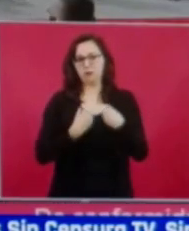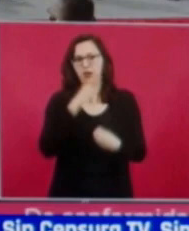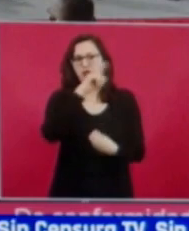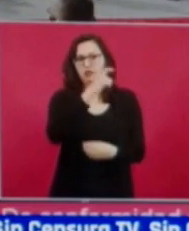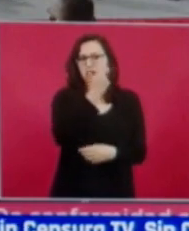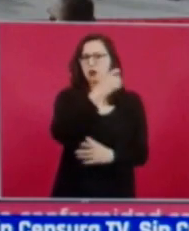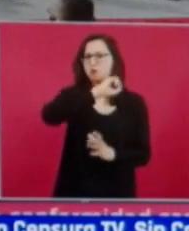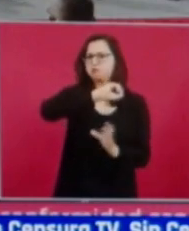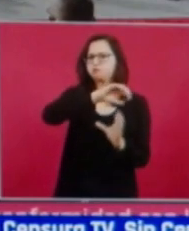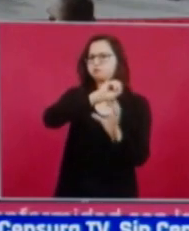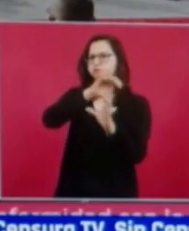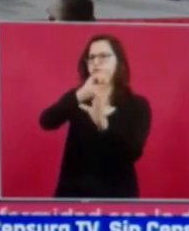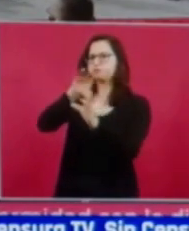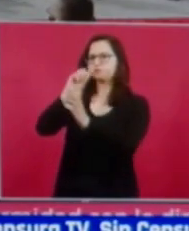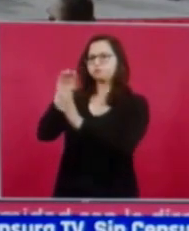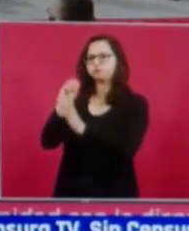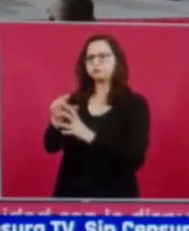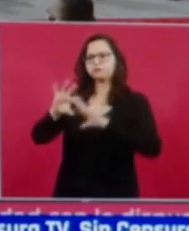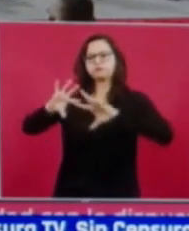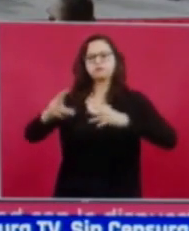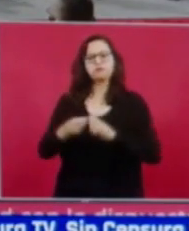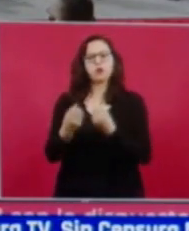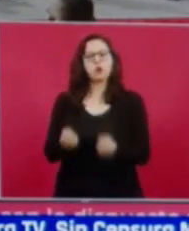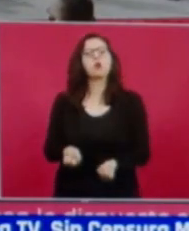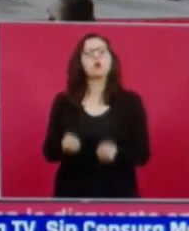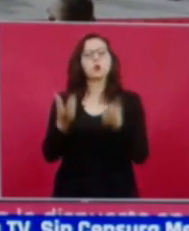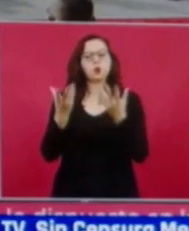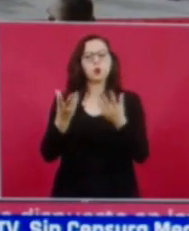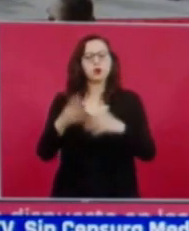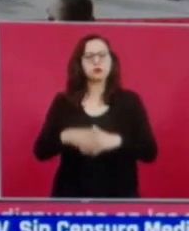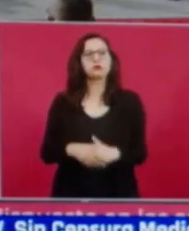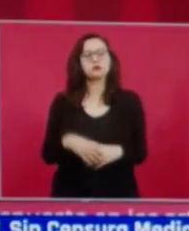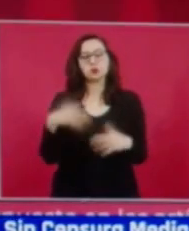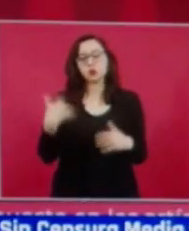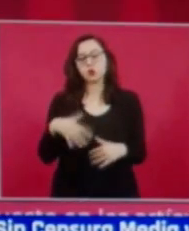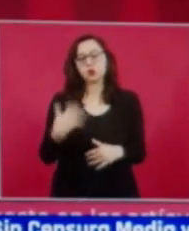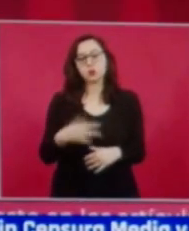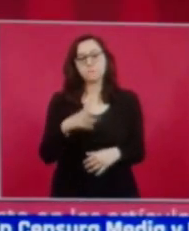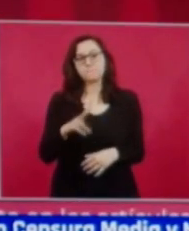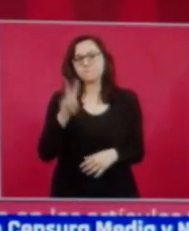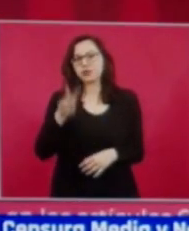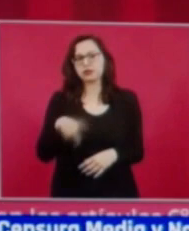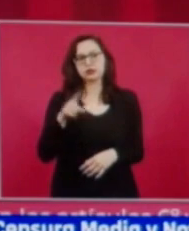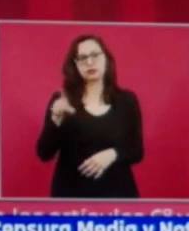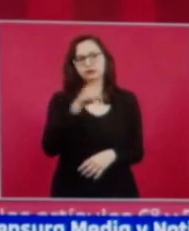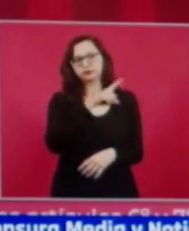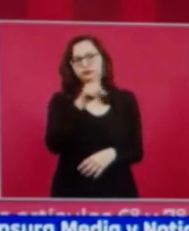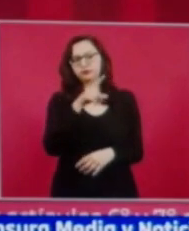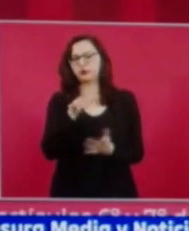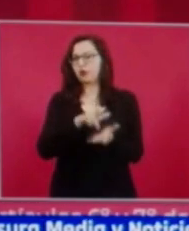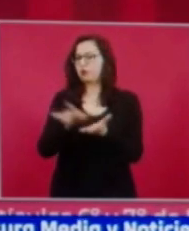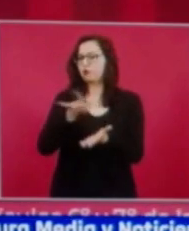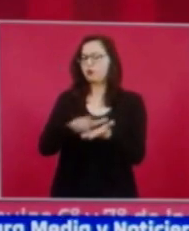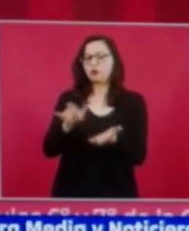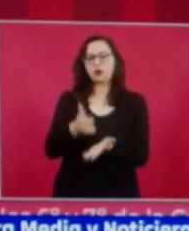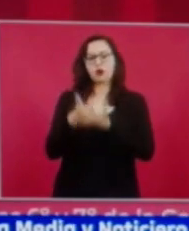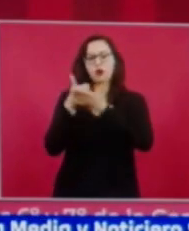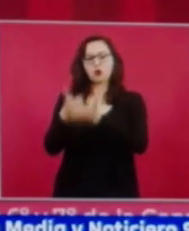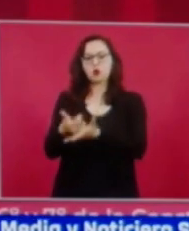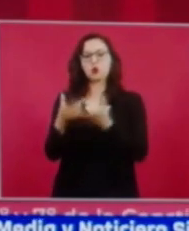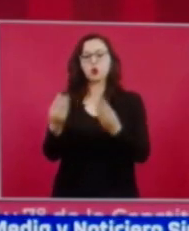radioeléctrico, al grado de que nos acercamos literalmente a un escenario de desmontaje de